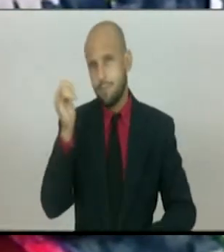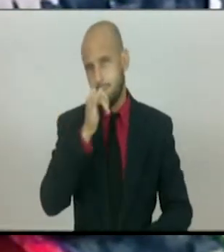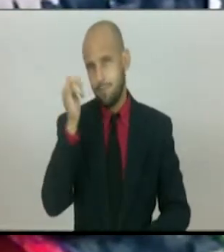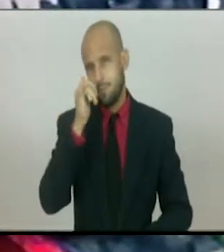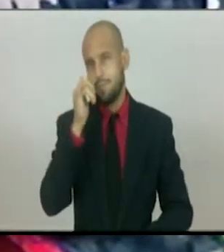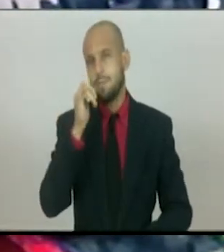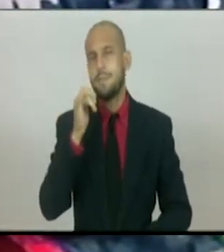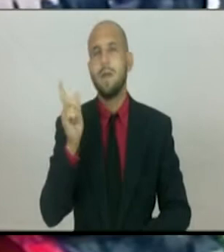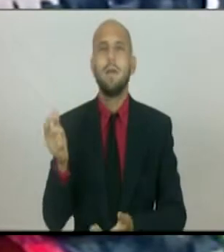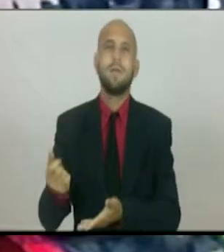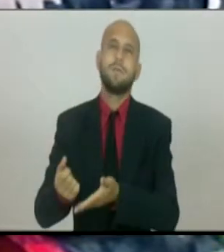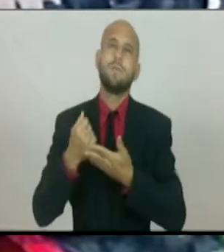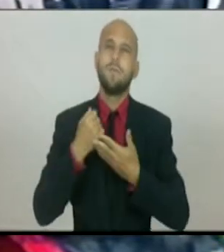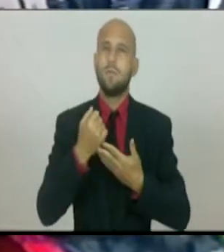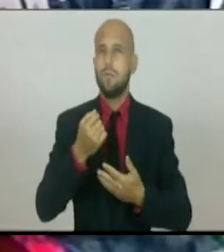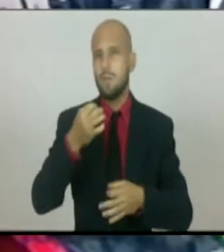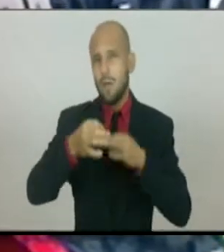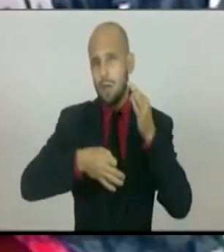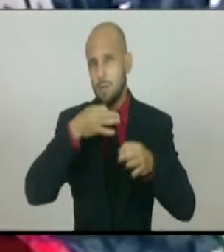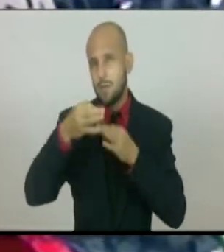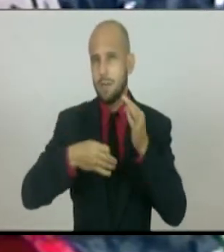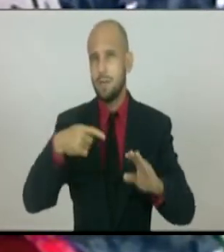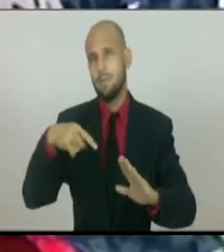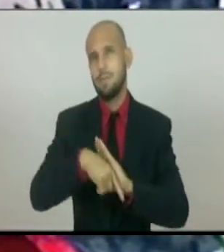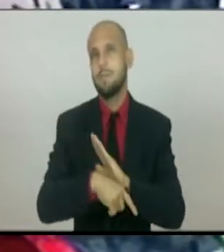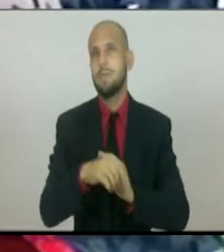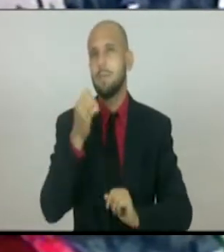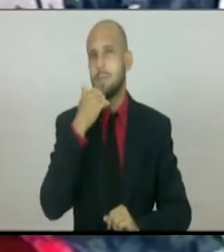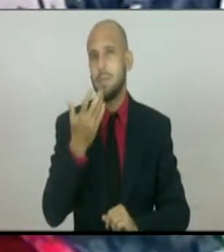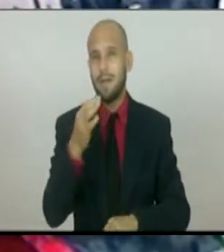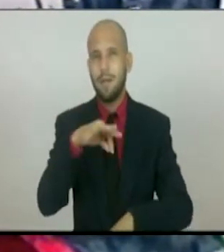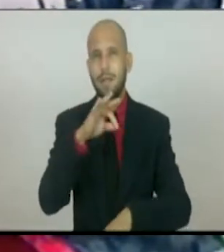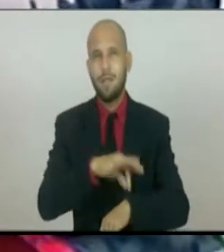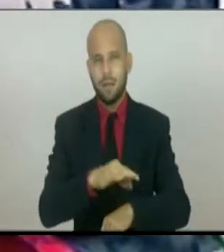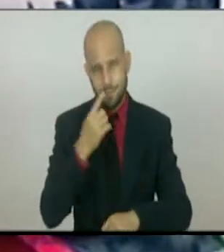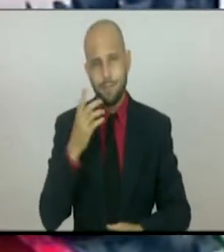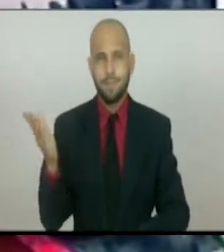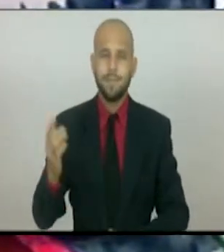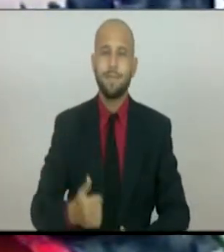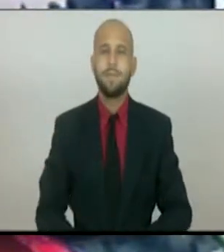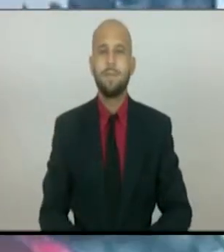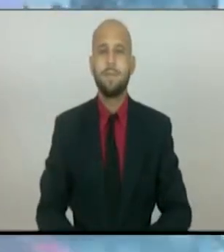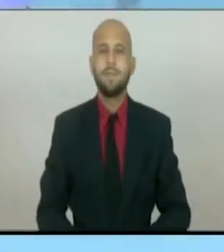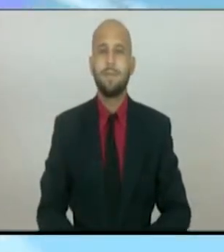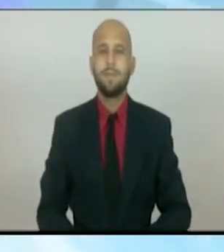va a aportar muchos más datos sobre enfermedades como el dengue y el Zika. Veamos.